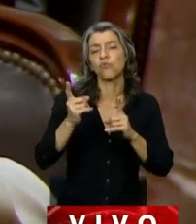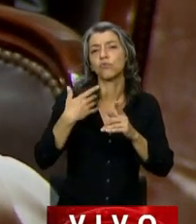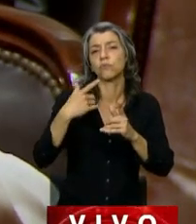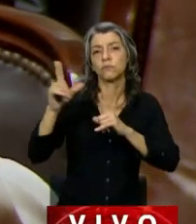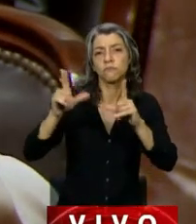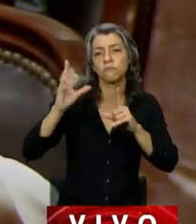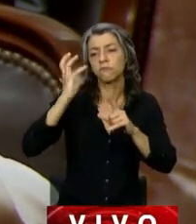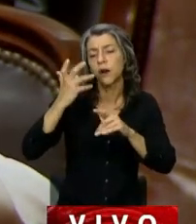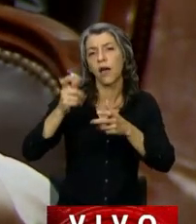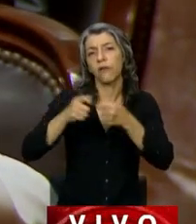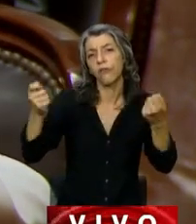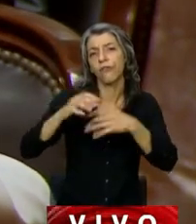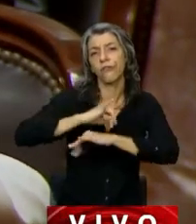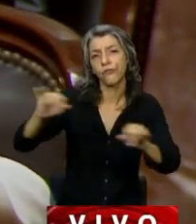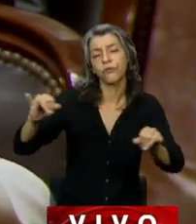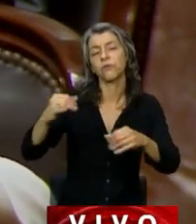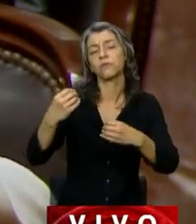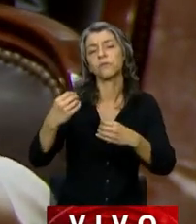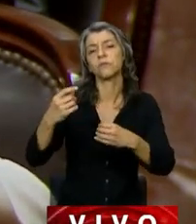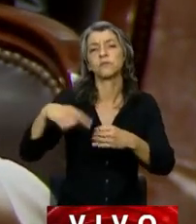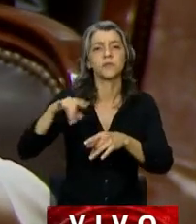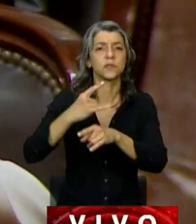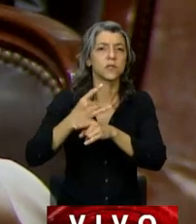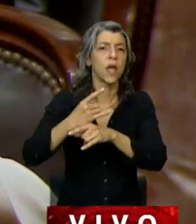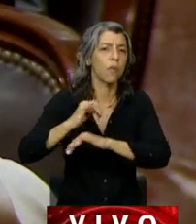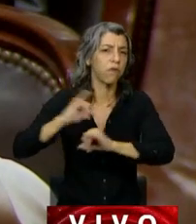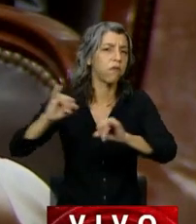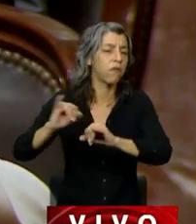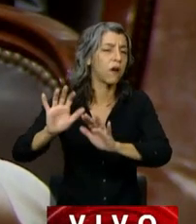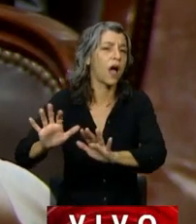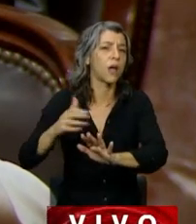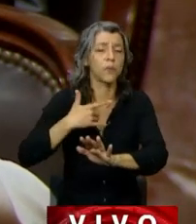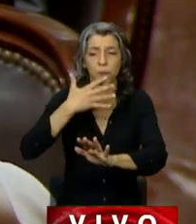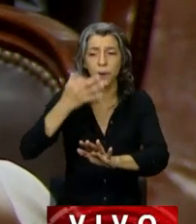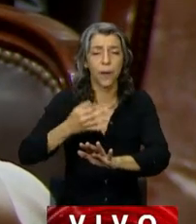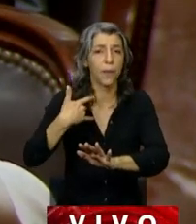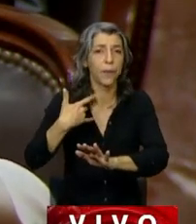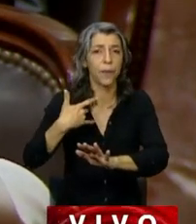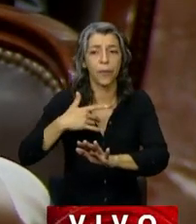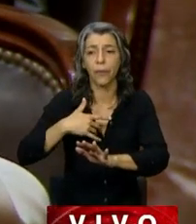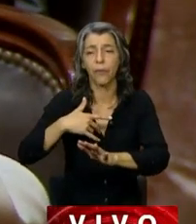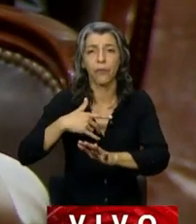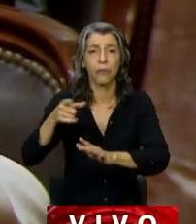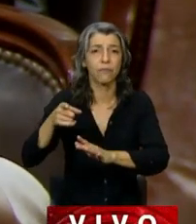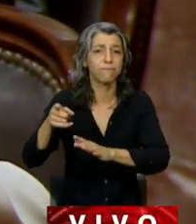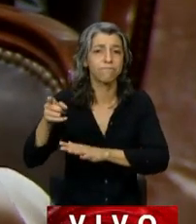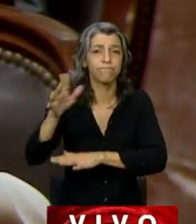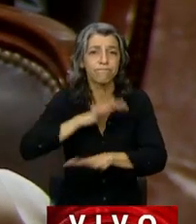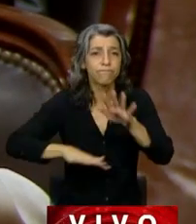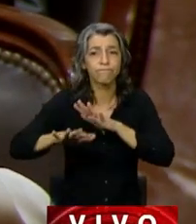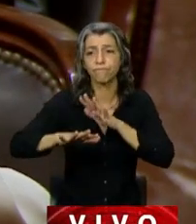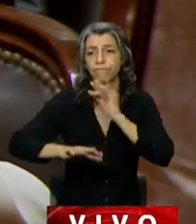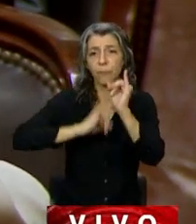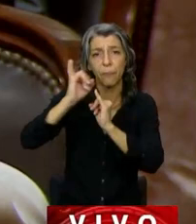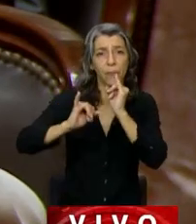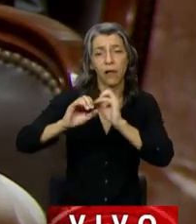estamos acostumbrados que hagan este tipo de operaciones, realmente está mal armado metodológicamente, en principio porque